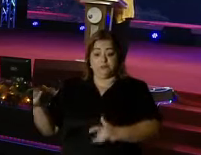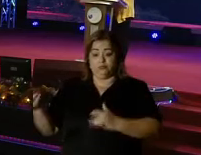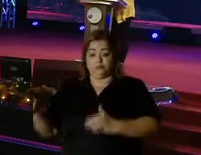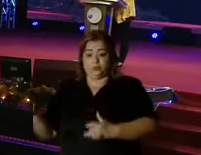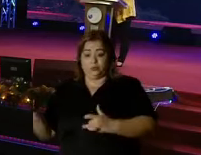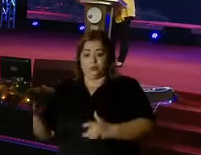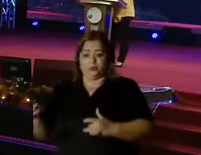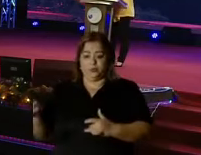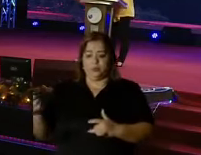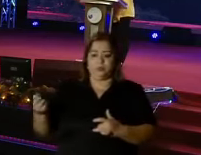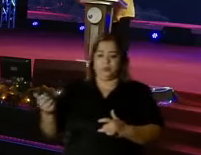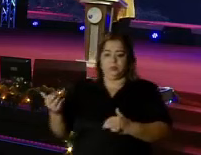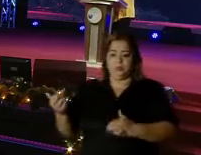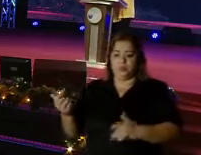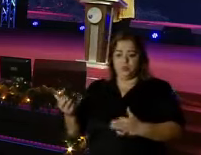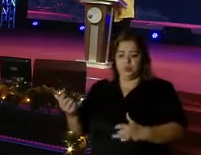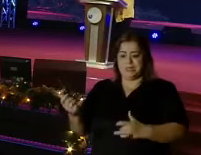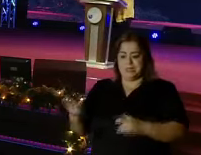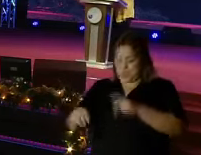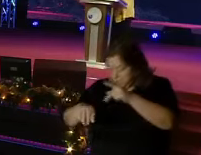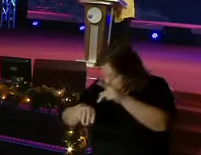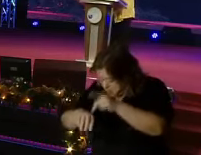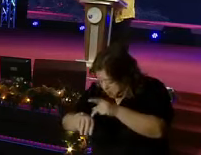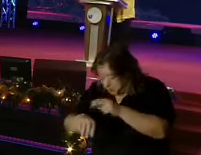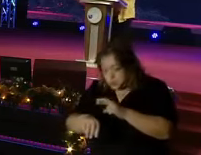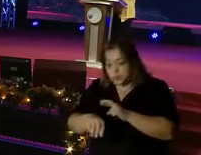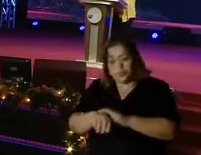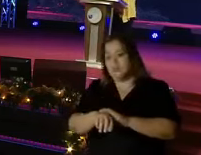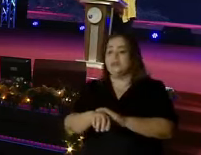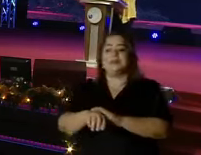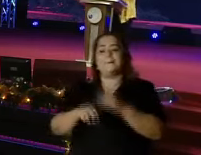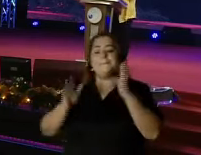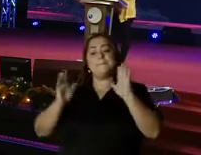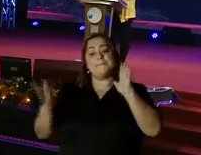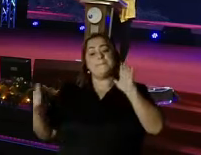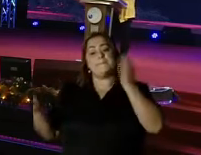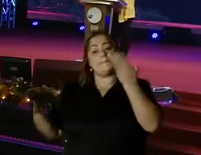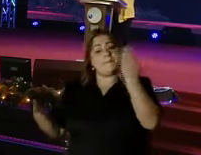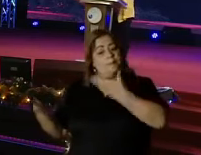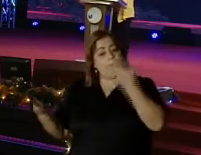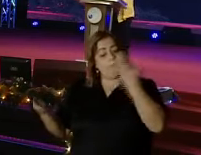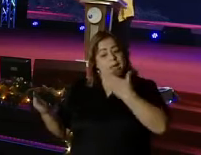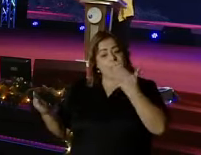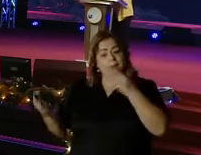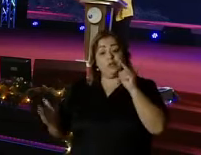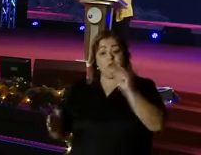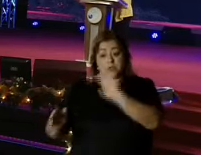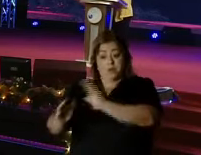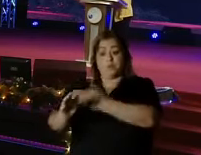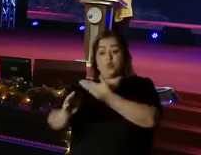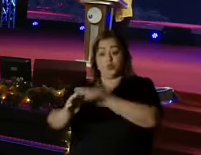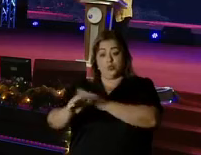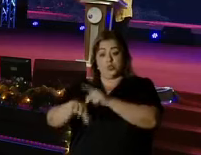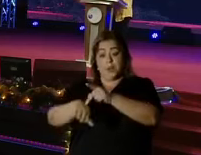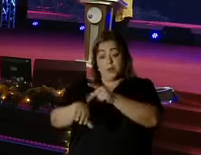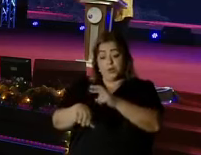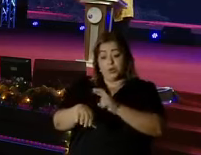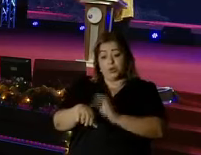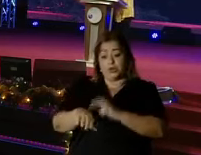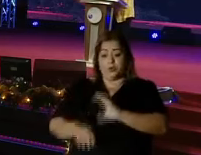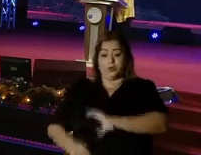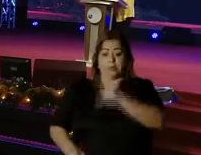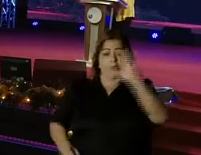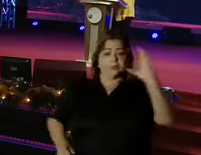Rafa y no sé qué, algo ahí, está tremendo. Él está preparando todas sus décimas y todo eso